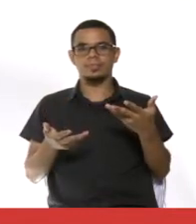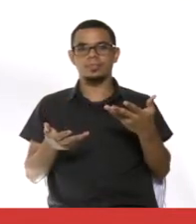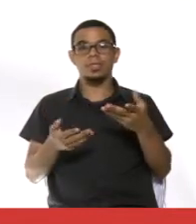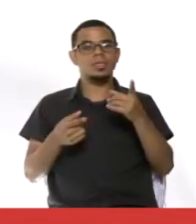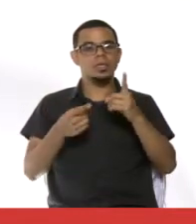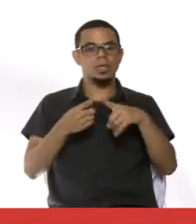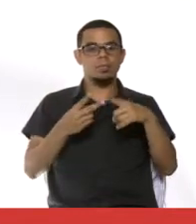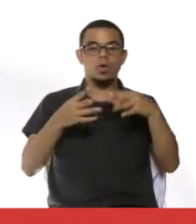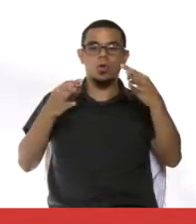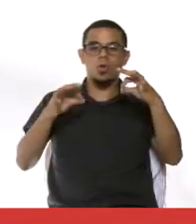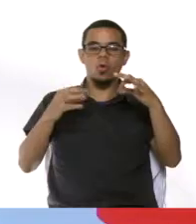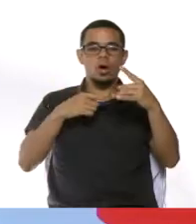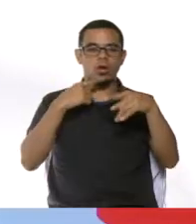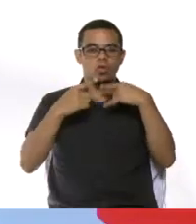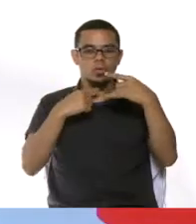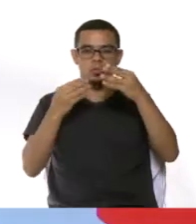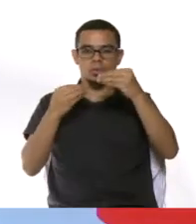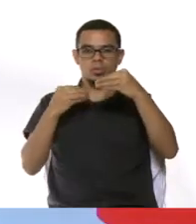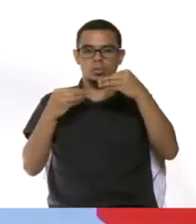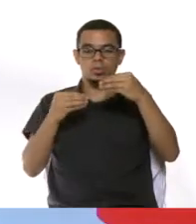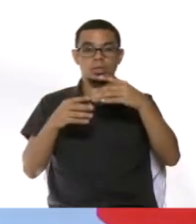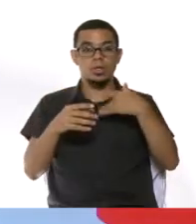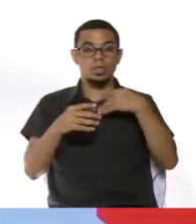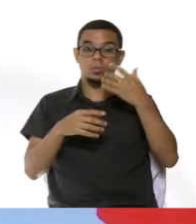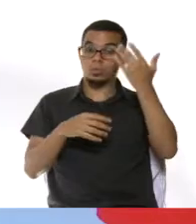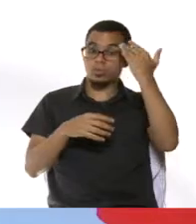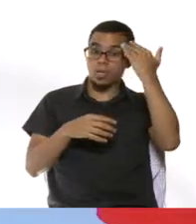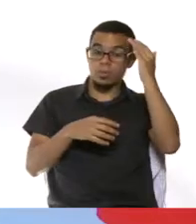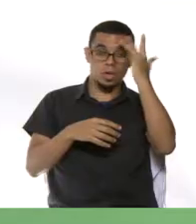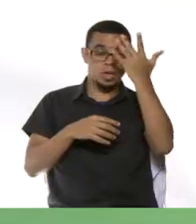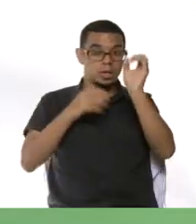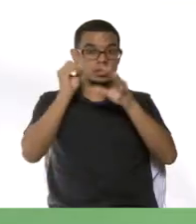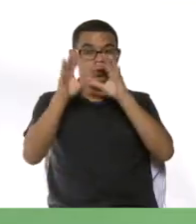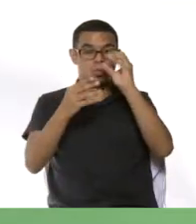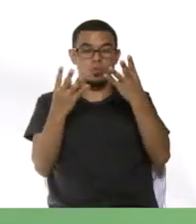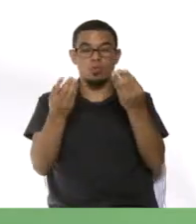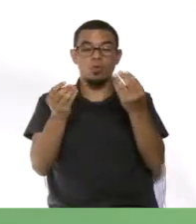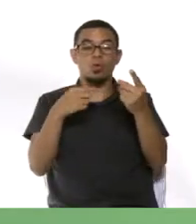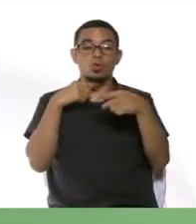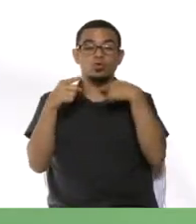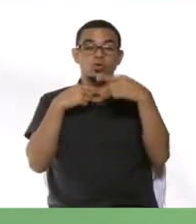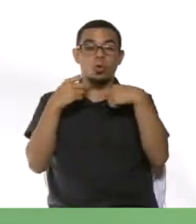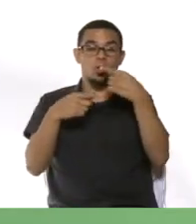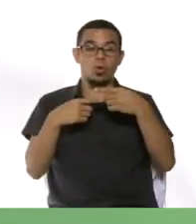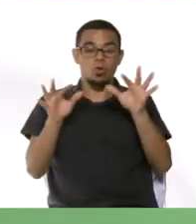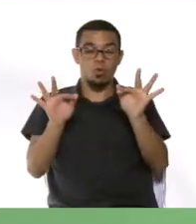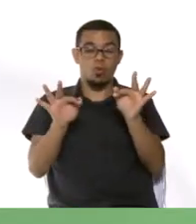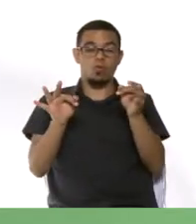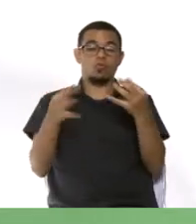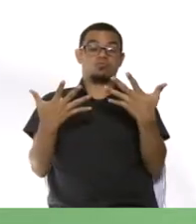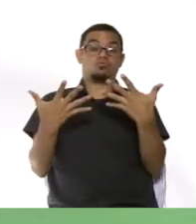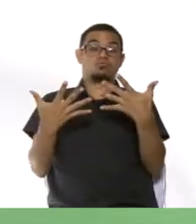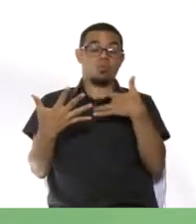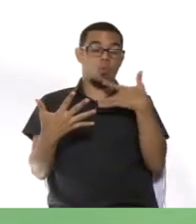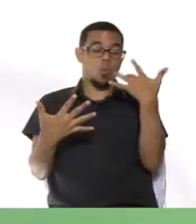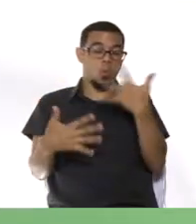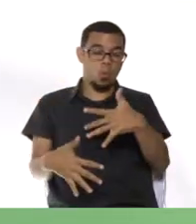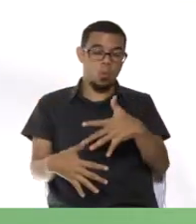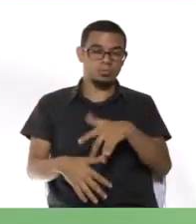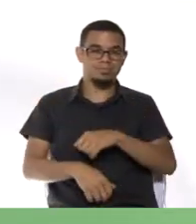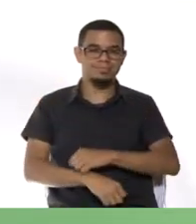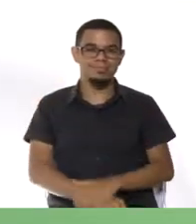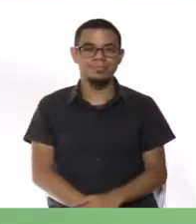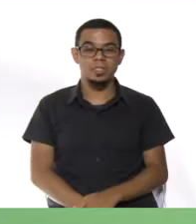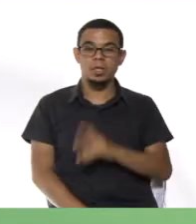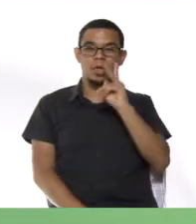cartulinas que tenía en casa. Como carnaval es colorido, no podía dejar a un lado estos colores fluorescentes que resaltan